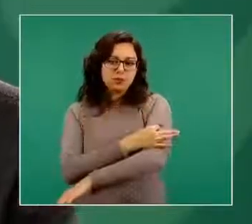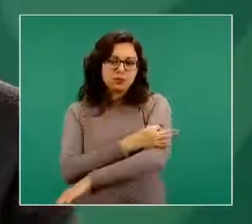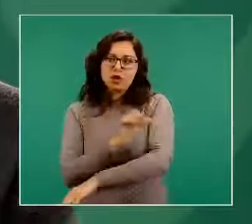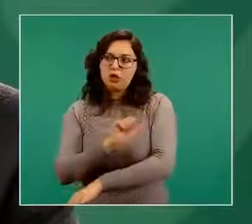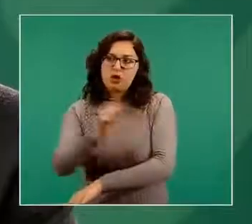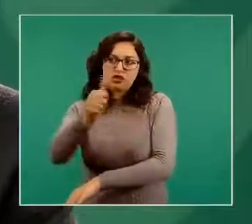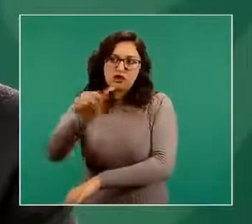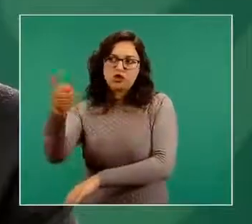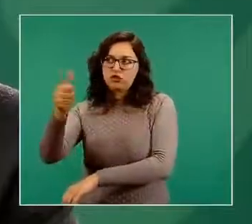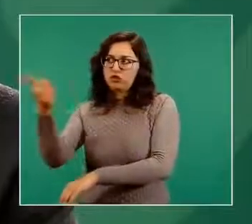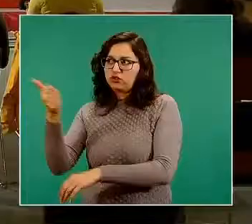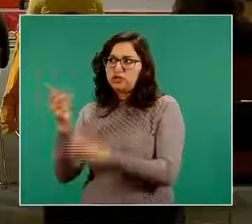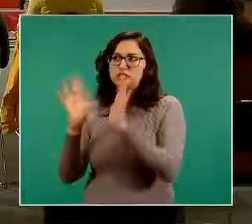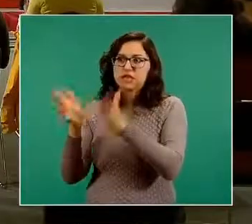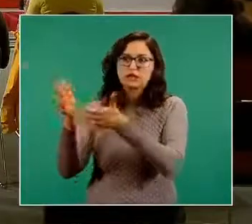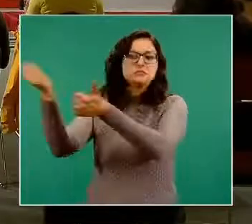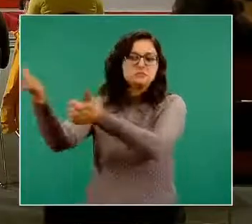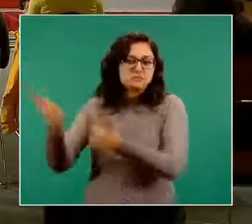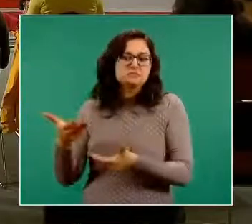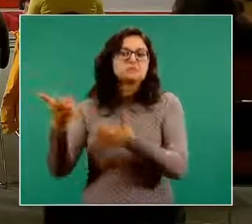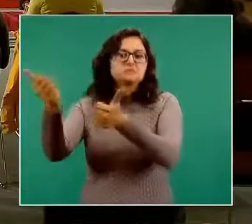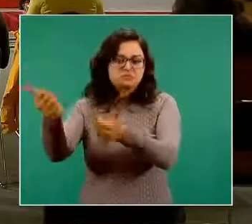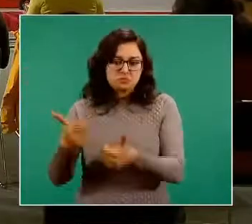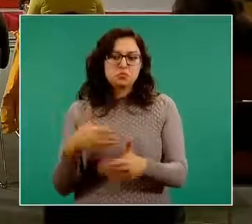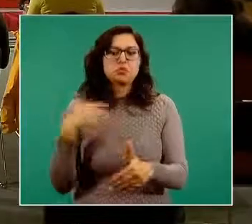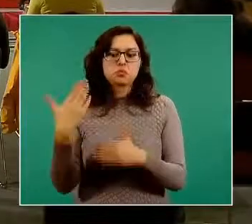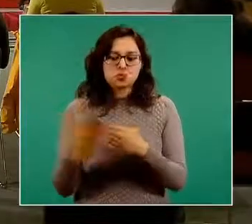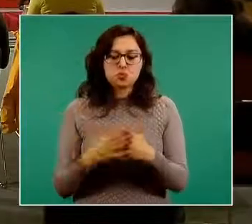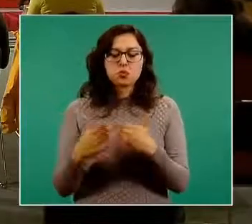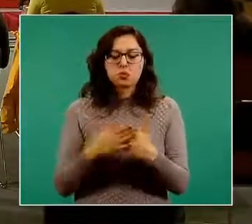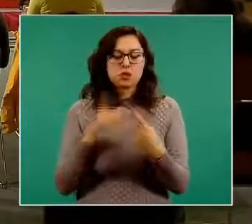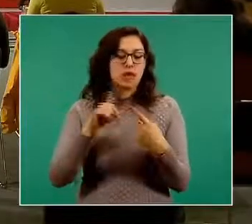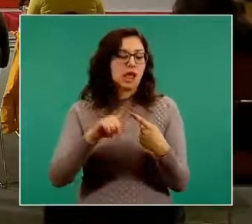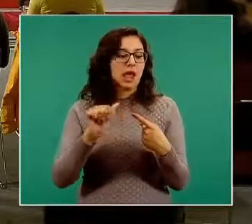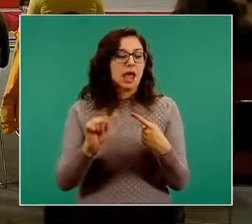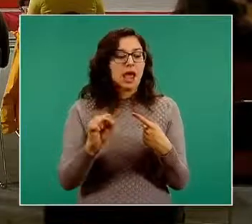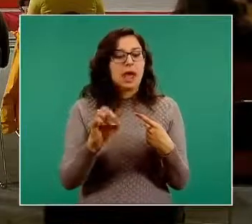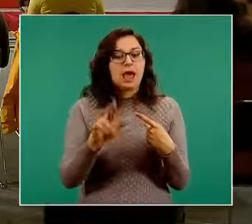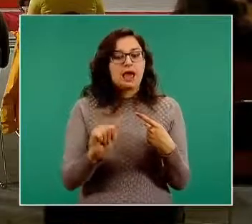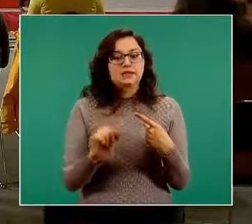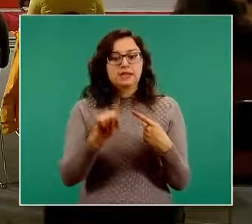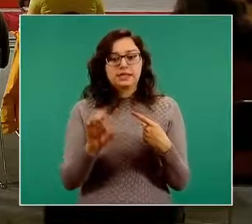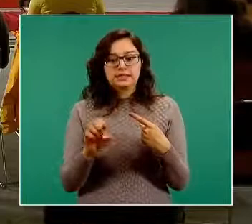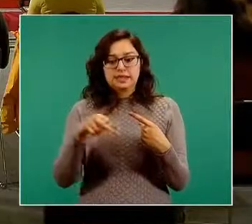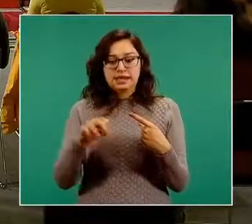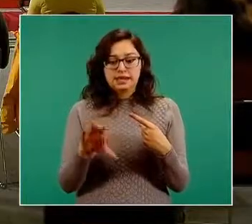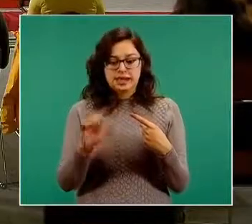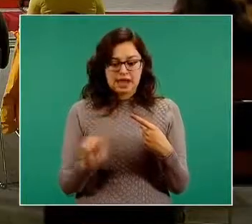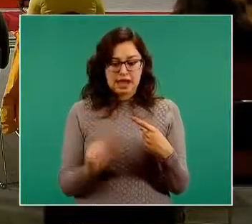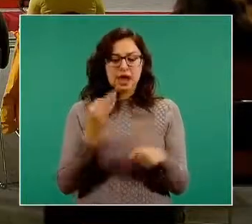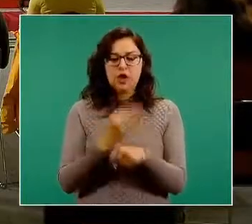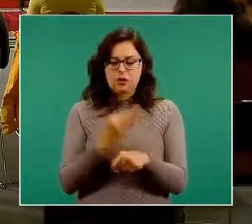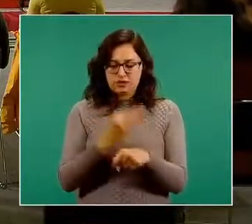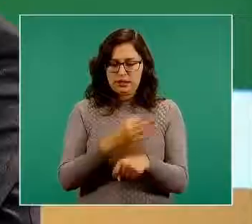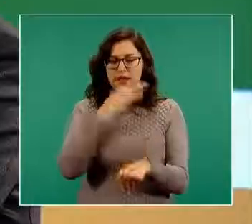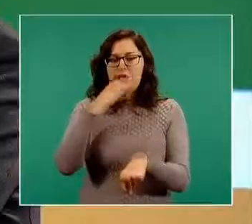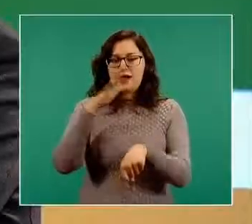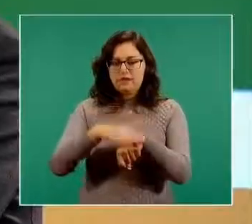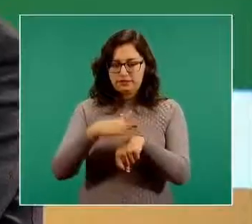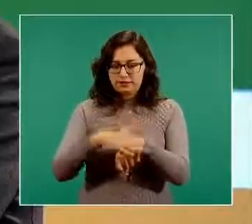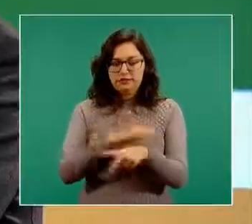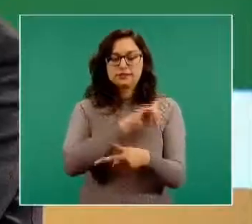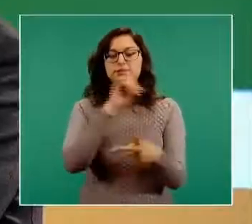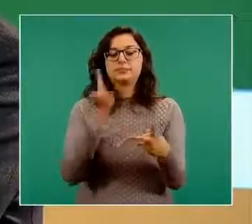calendarios que hemos conseguido de la vacuna AstraZeneca. Ahorita comentaré una noticia al respecto. Lo